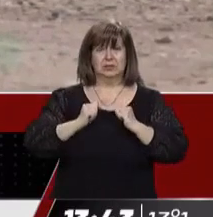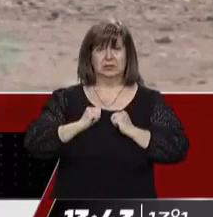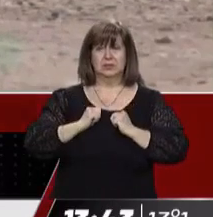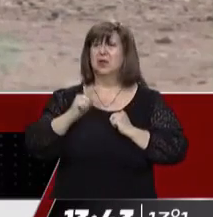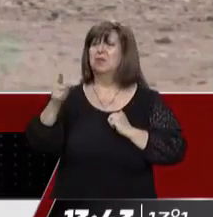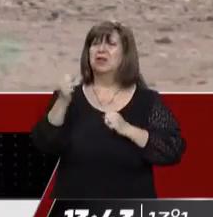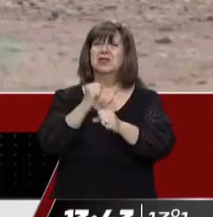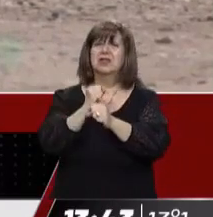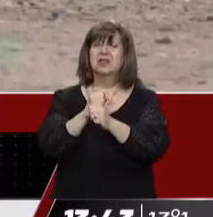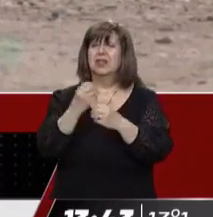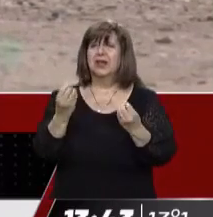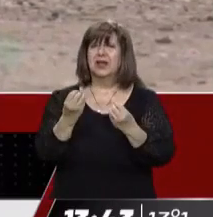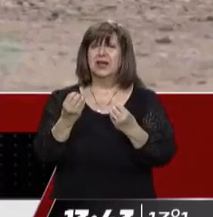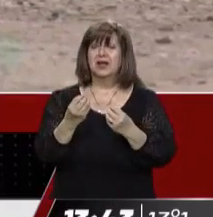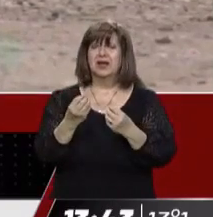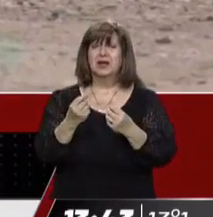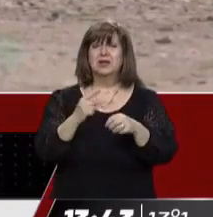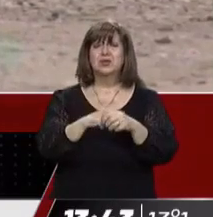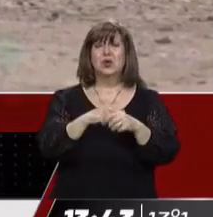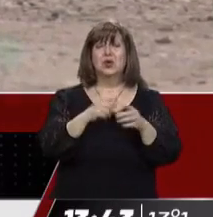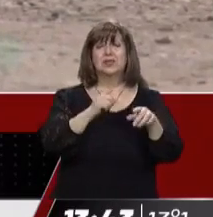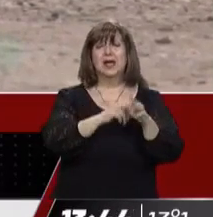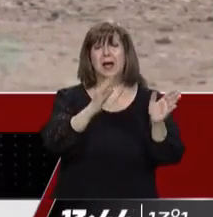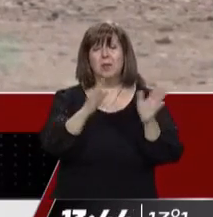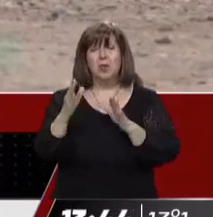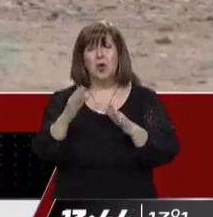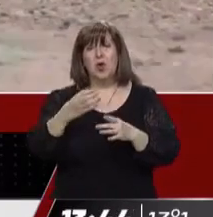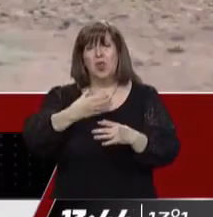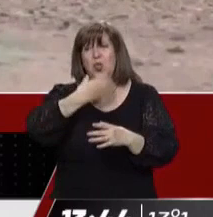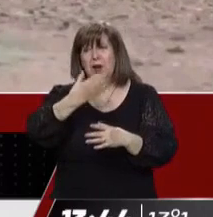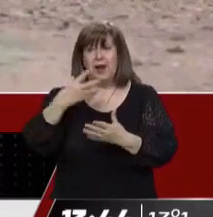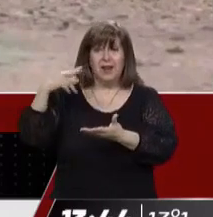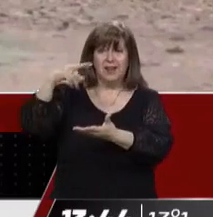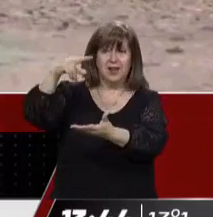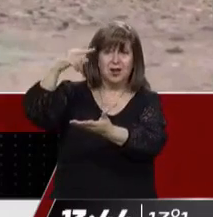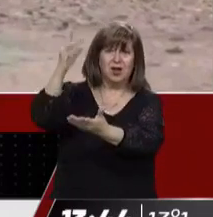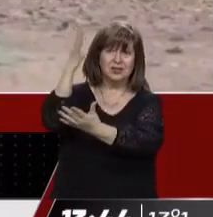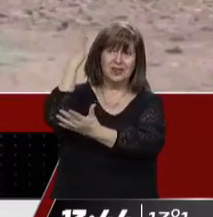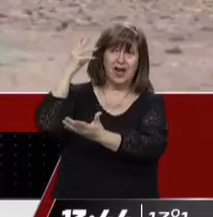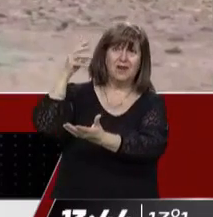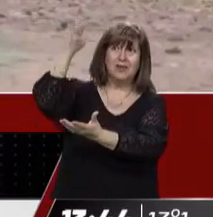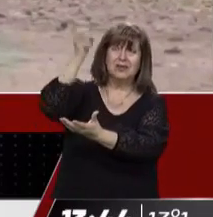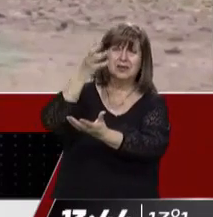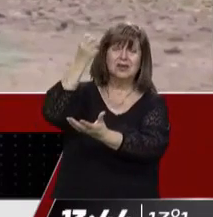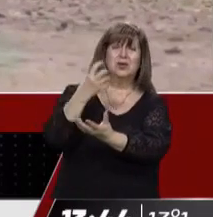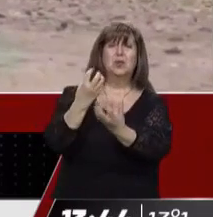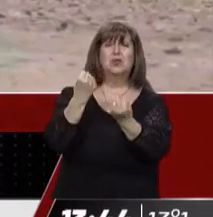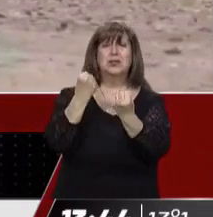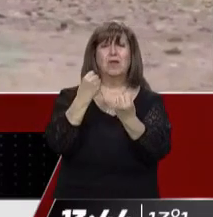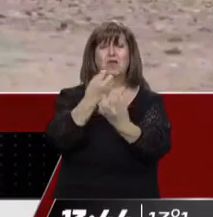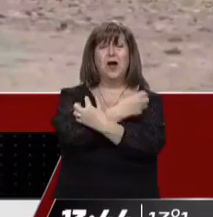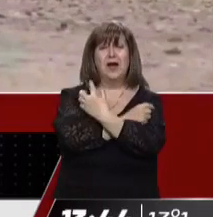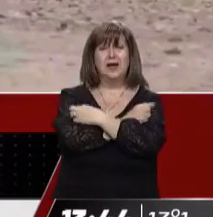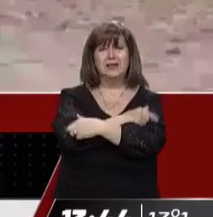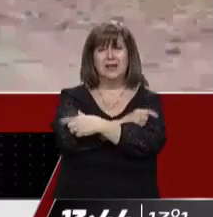qué trabajas Por ejemplo yo trabajo en la temporada de durazno no podés trabajar ahora claro tengo que hacer bastante esfuerzo también